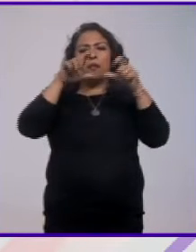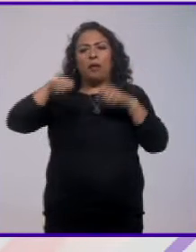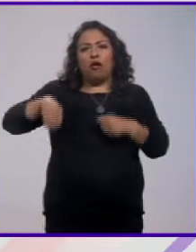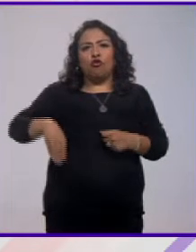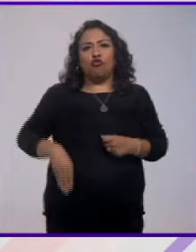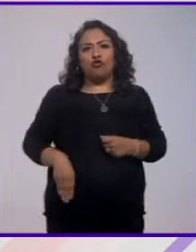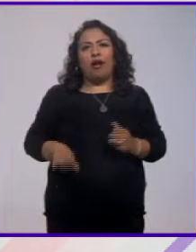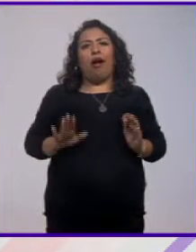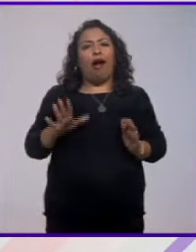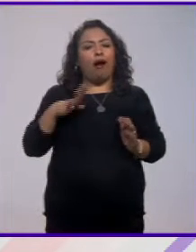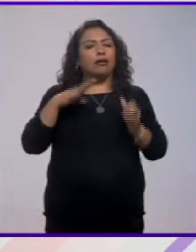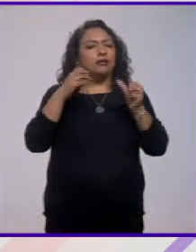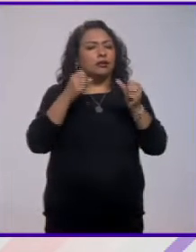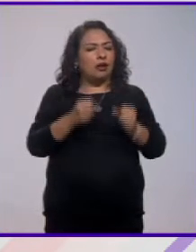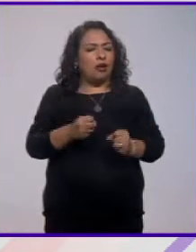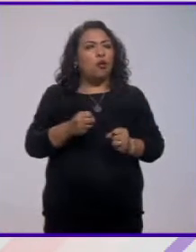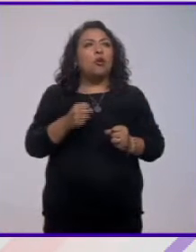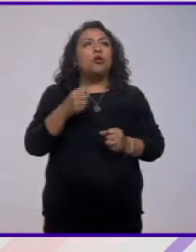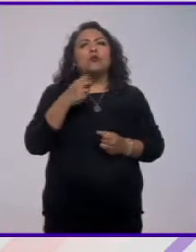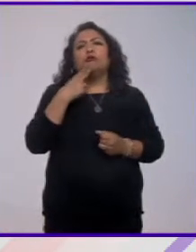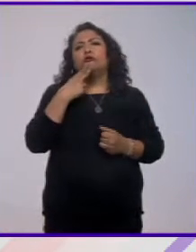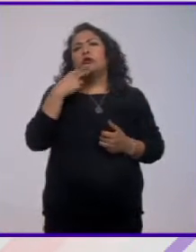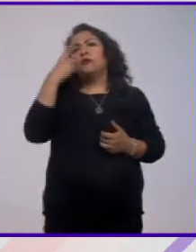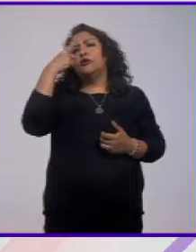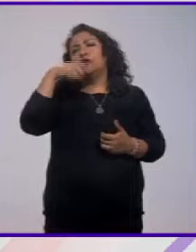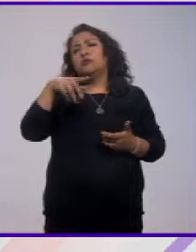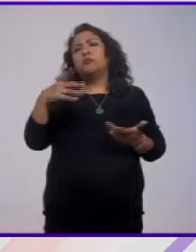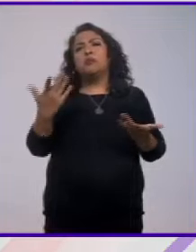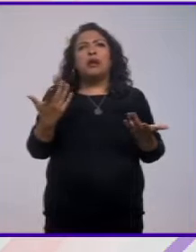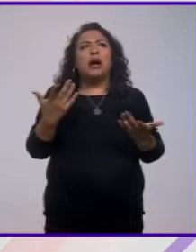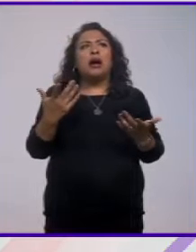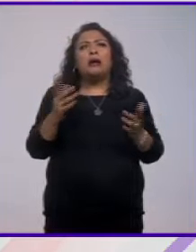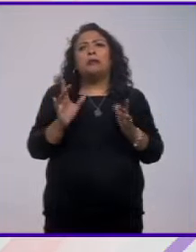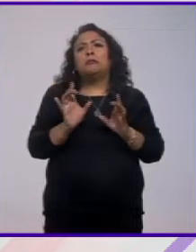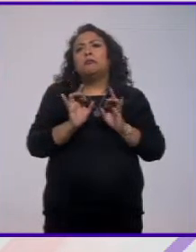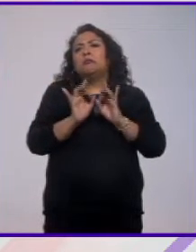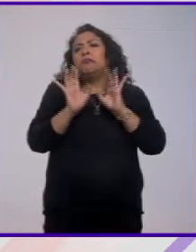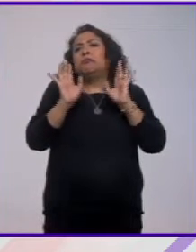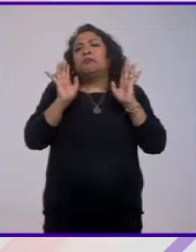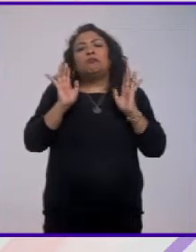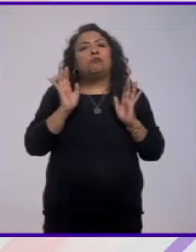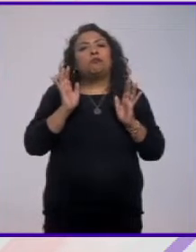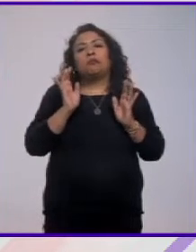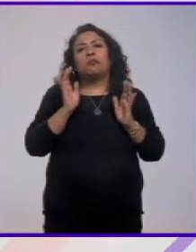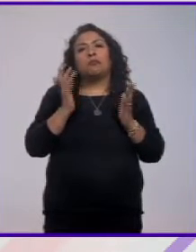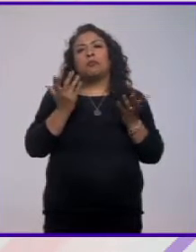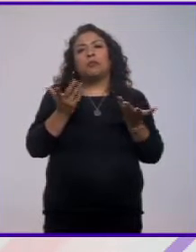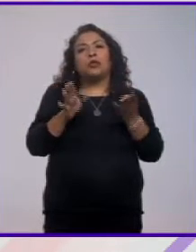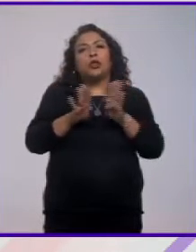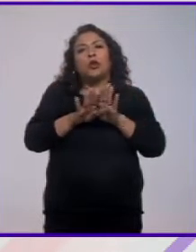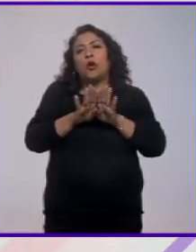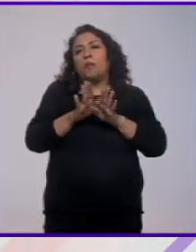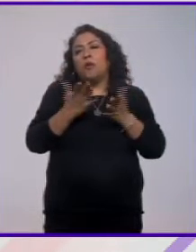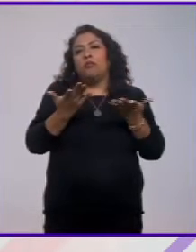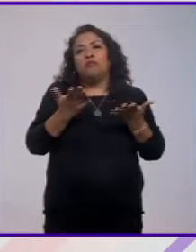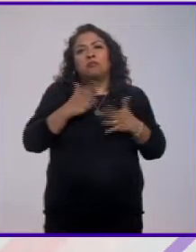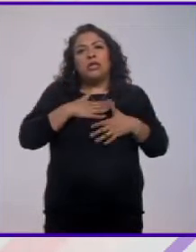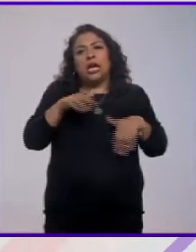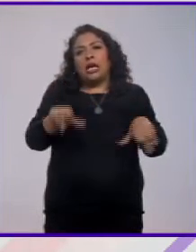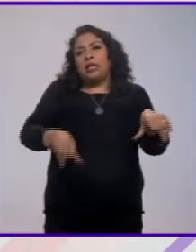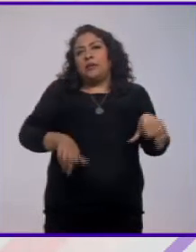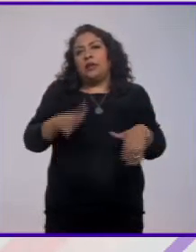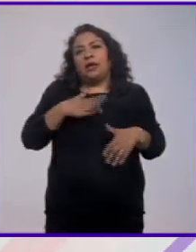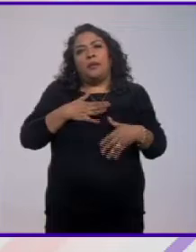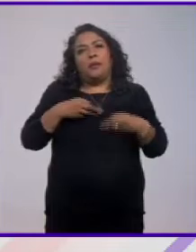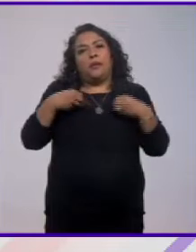bolsillo y la utilizamos para efectos fundamentales de nuestra actividad, de